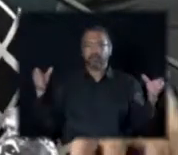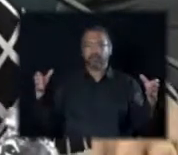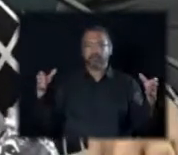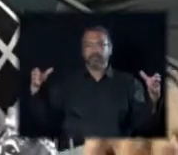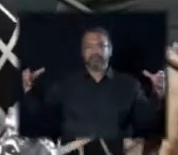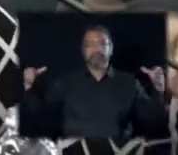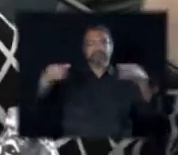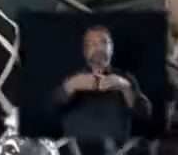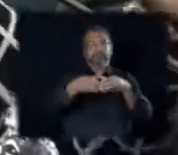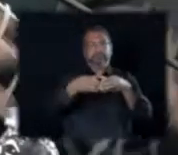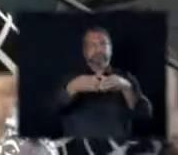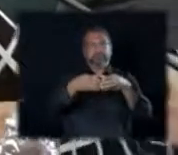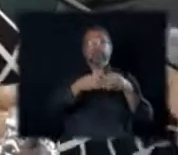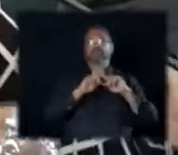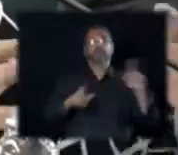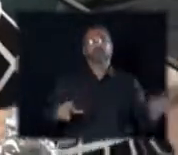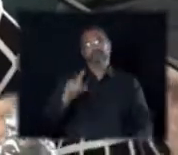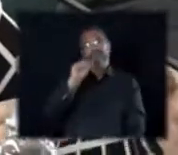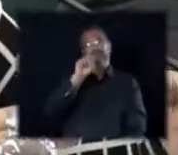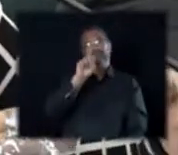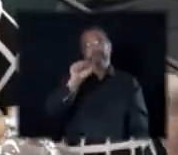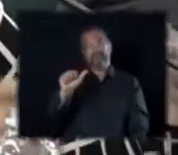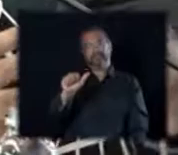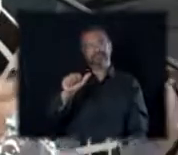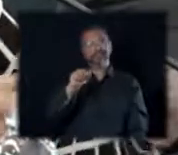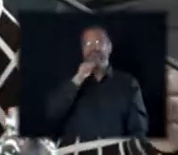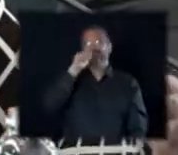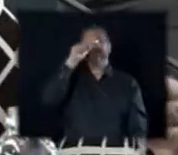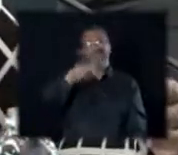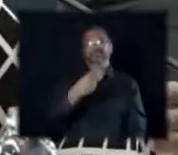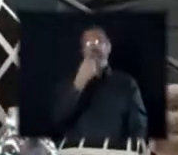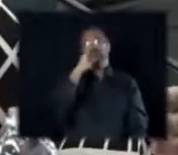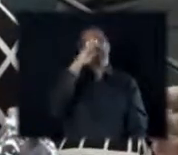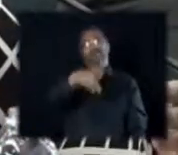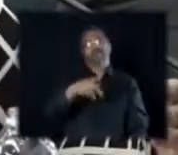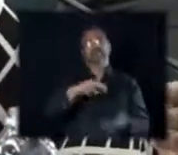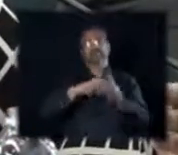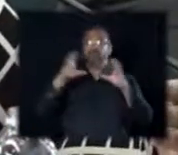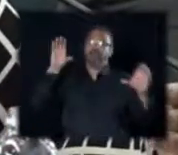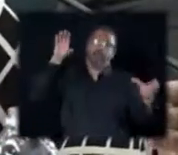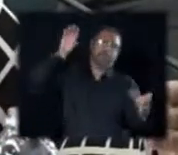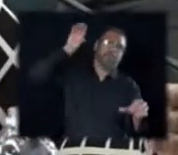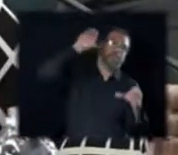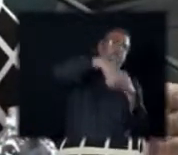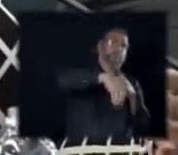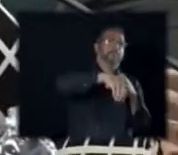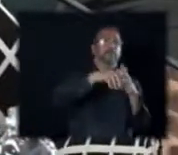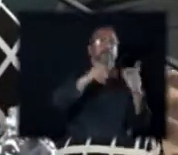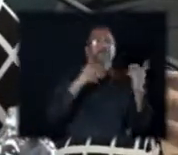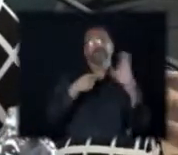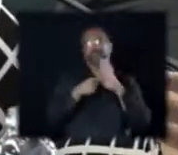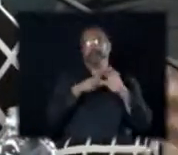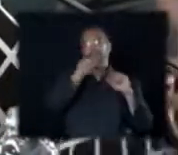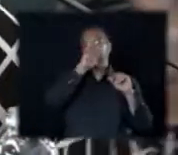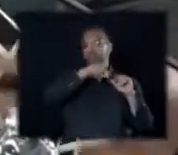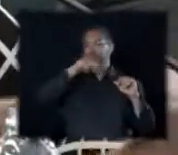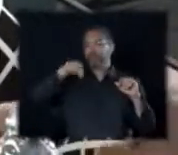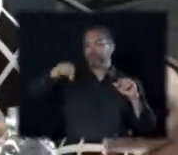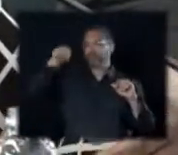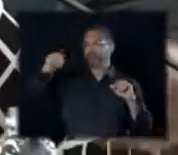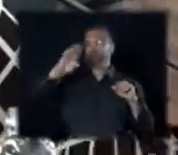de manera consolidada, pero también un TSA no tiene que estar todo en el mismo banco. Se pueden tener, como ustedes saben,